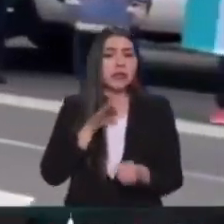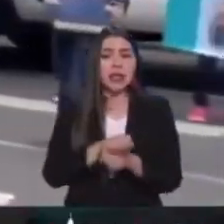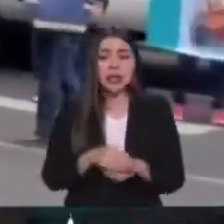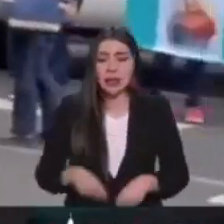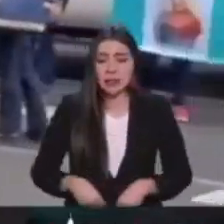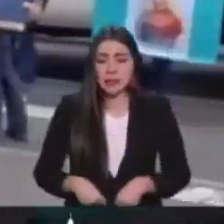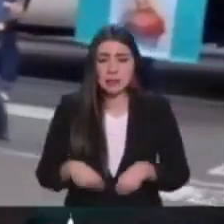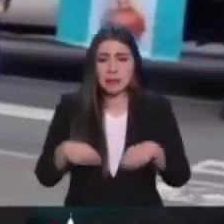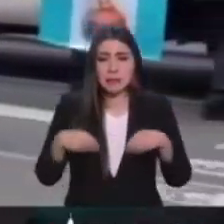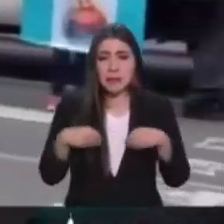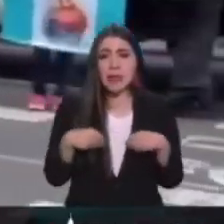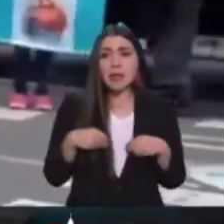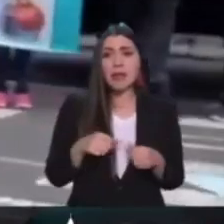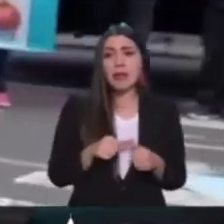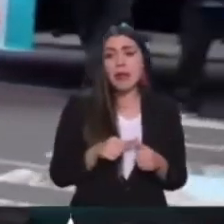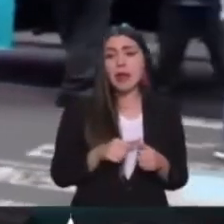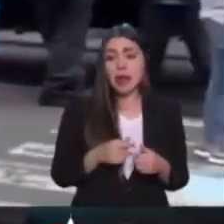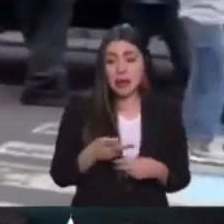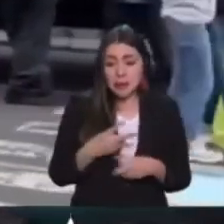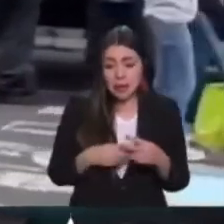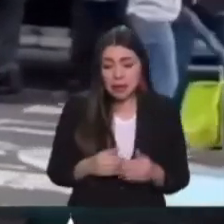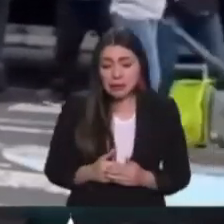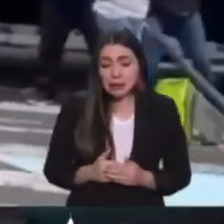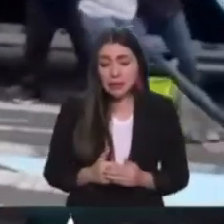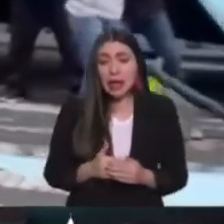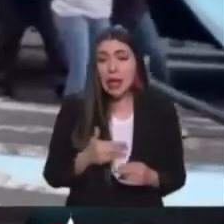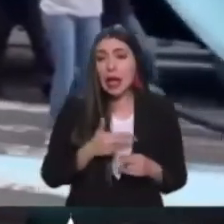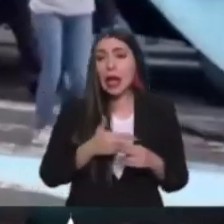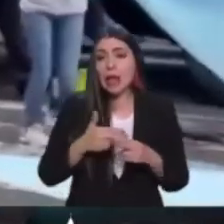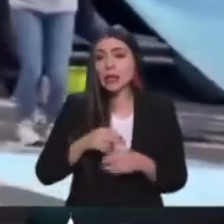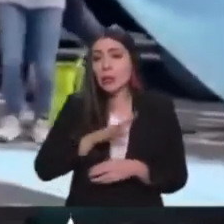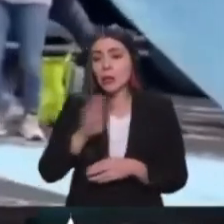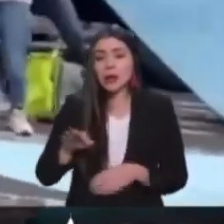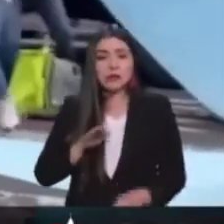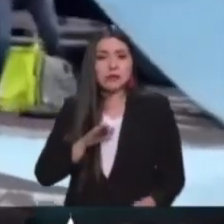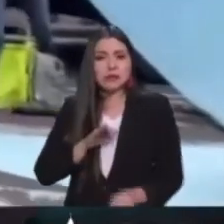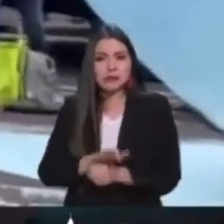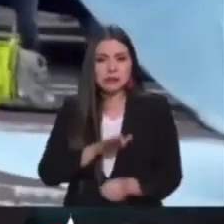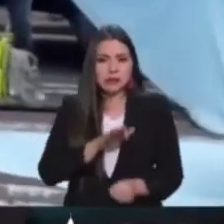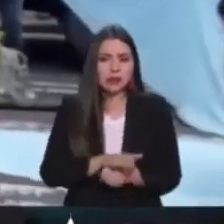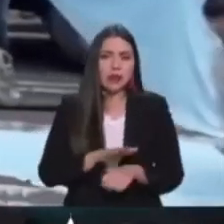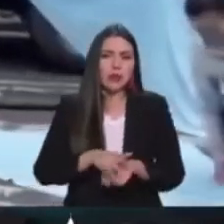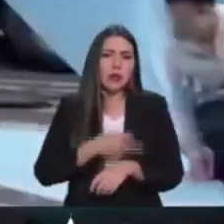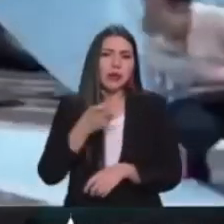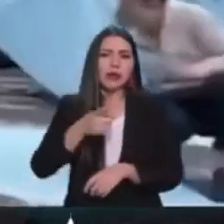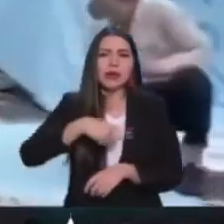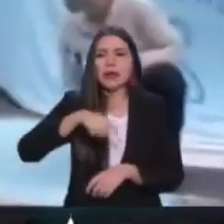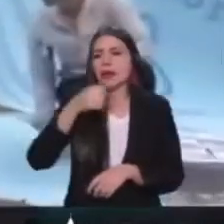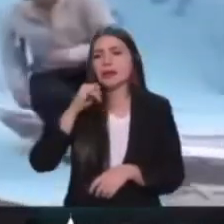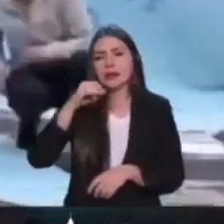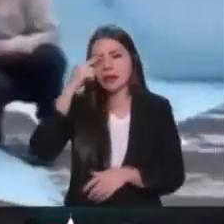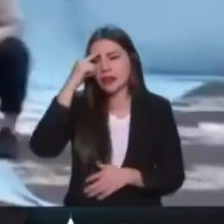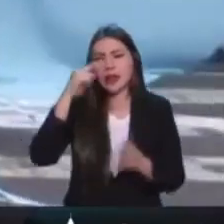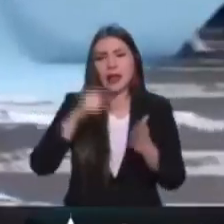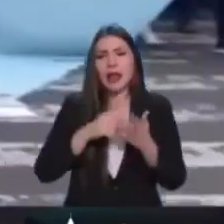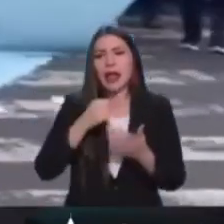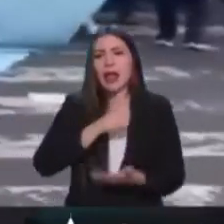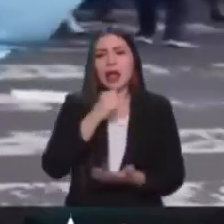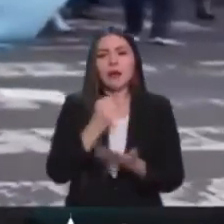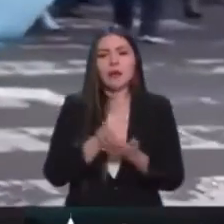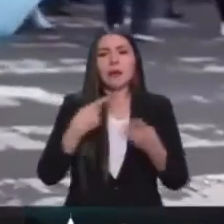era completamente previsible la movilización. Ahora, hay un tema aquí muy